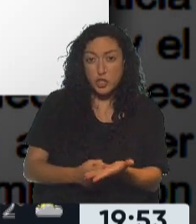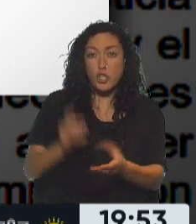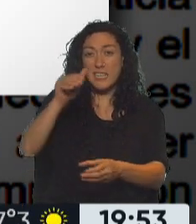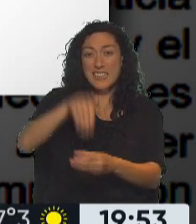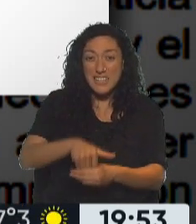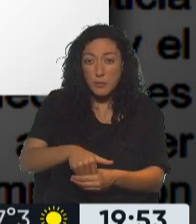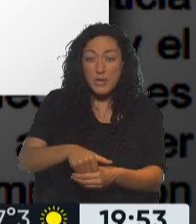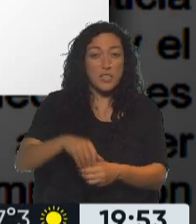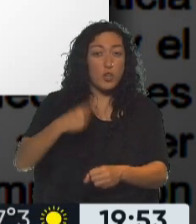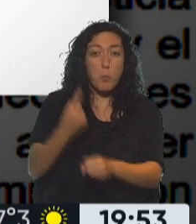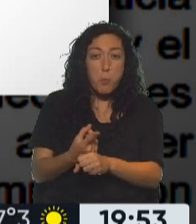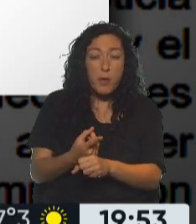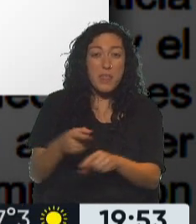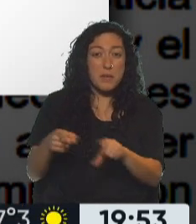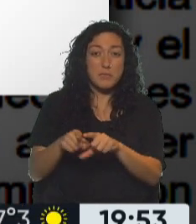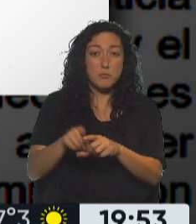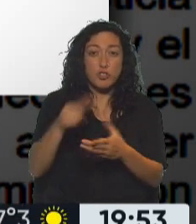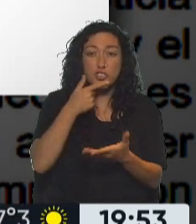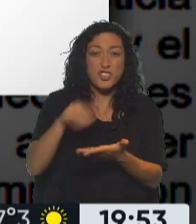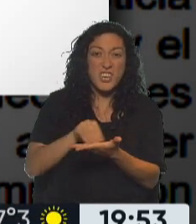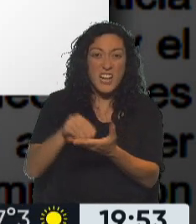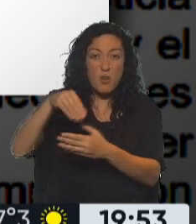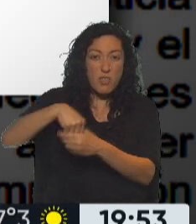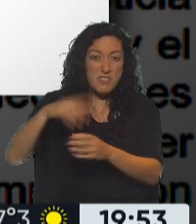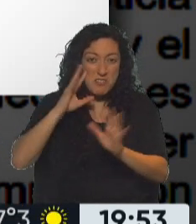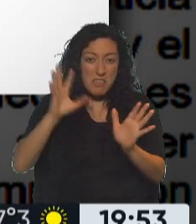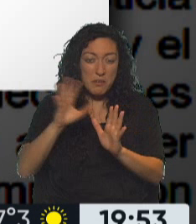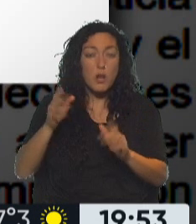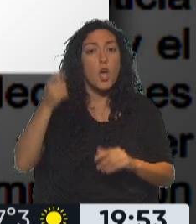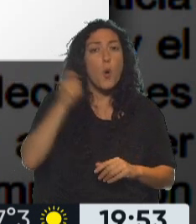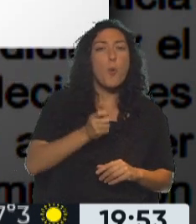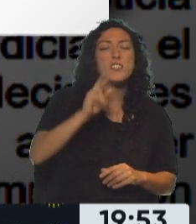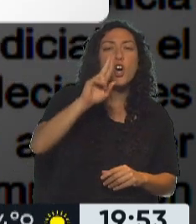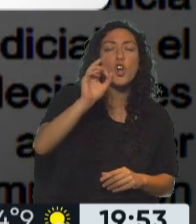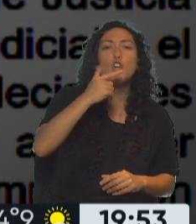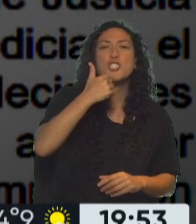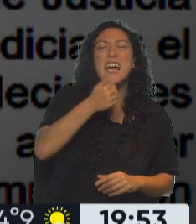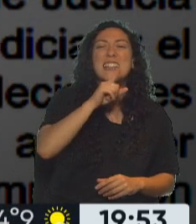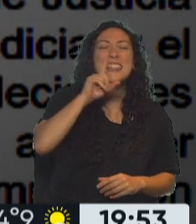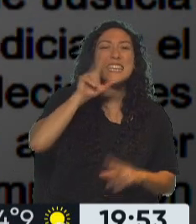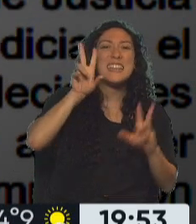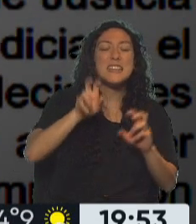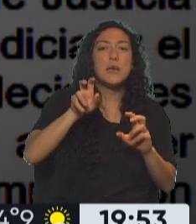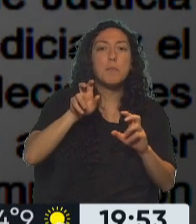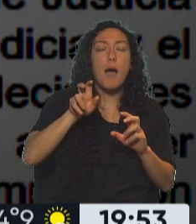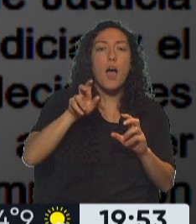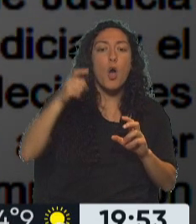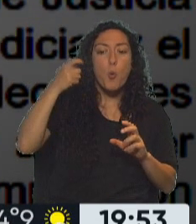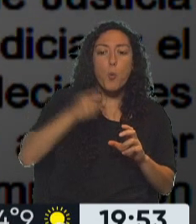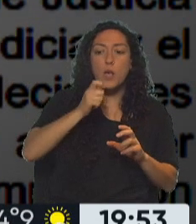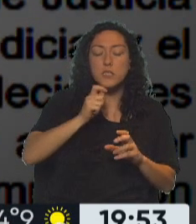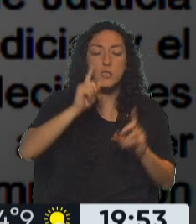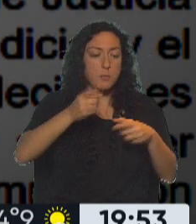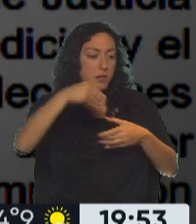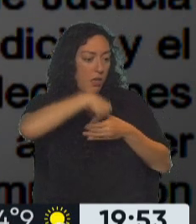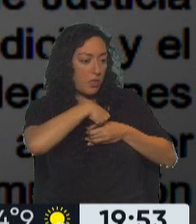la conformación de los bloques dentro del Senado. Por otra parte, el juez Rosati no puede fallar en un tema en el cual es juez y parte, ya que